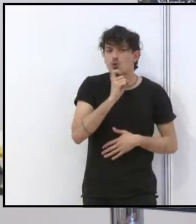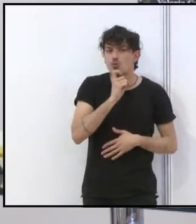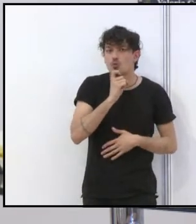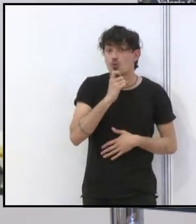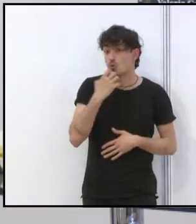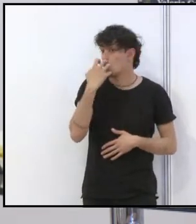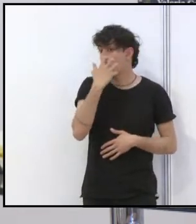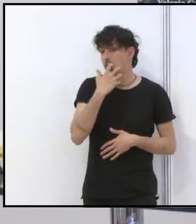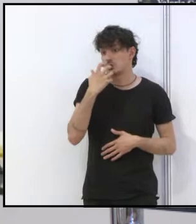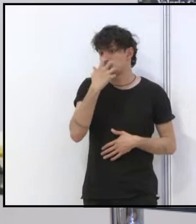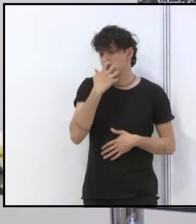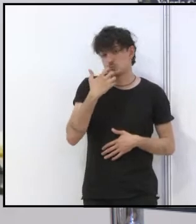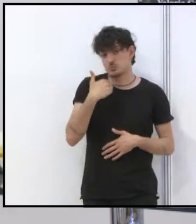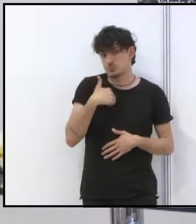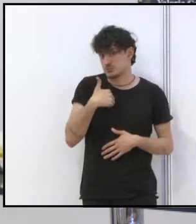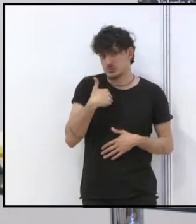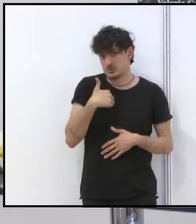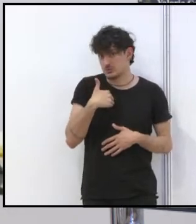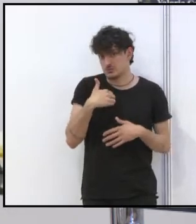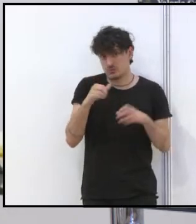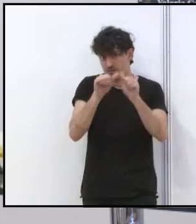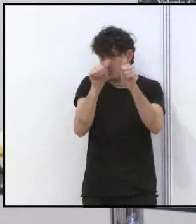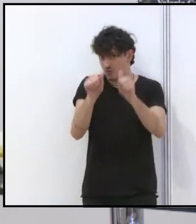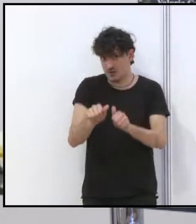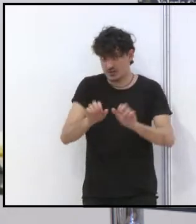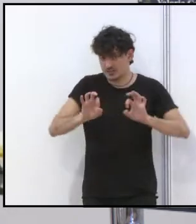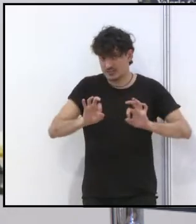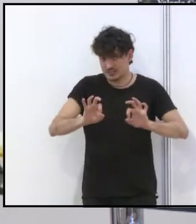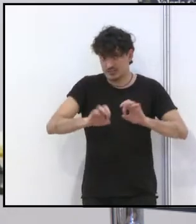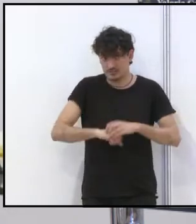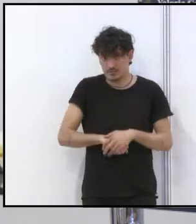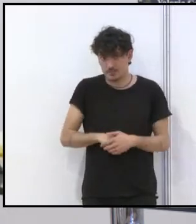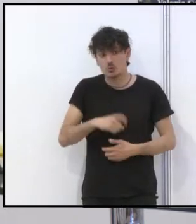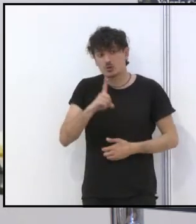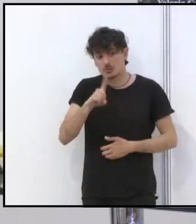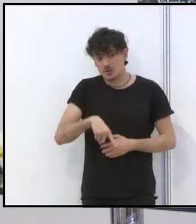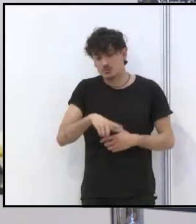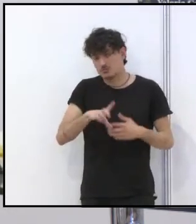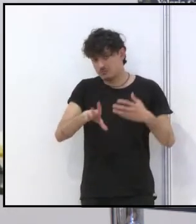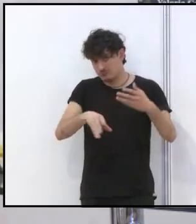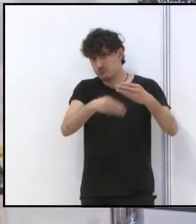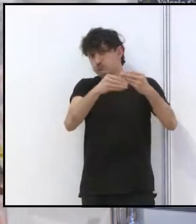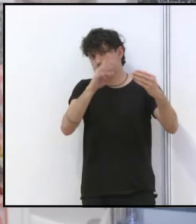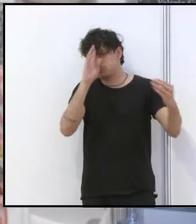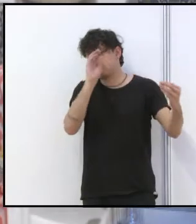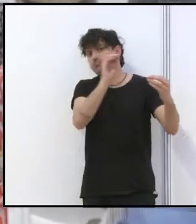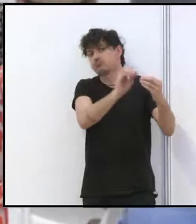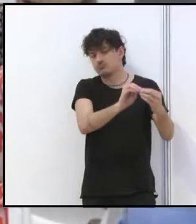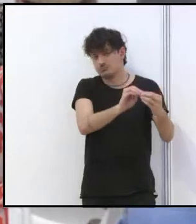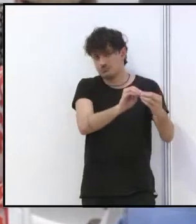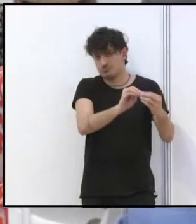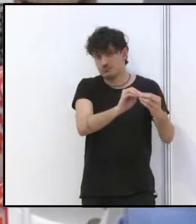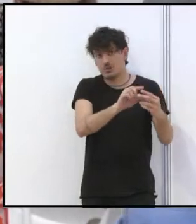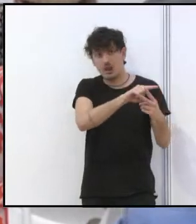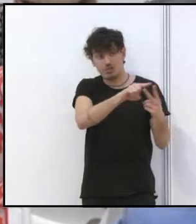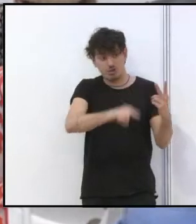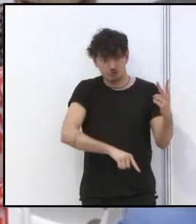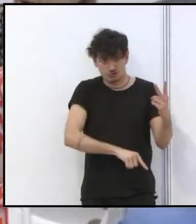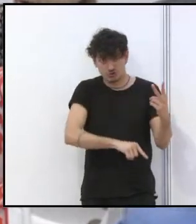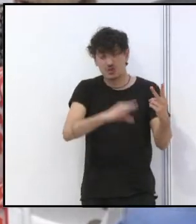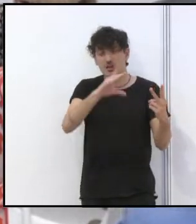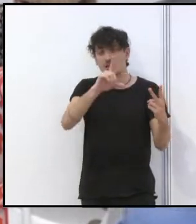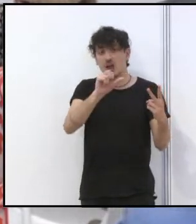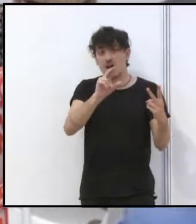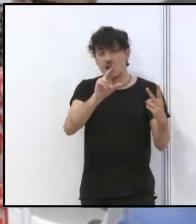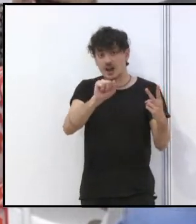forma fragmentaria. Me unen también a Clara y a Nuria esa devoción por el